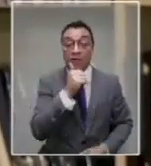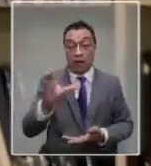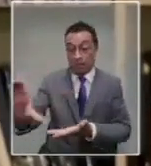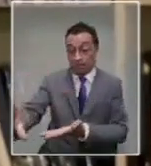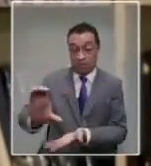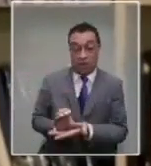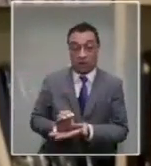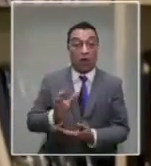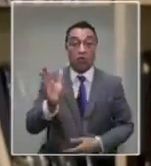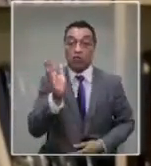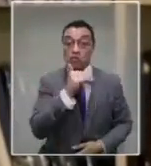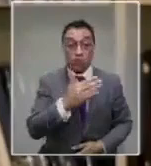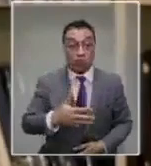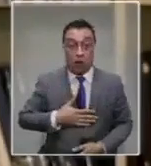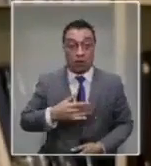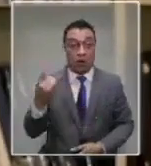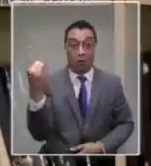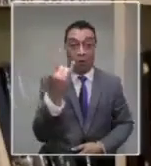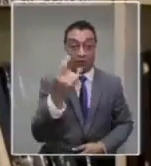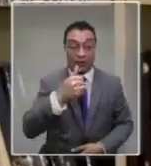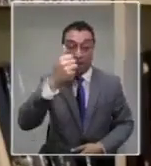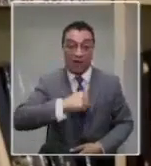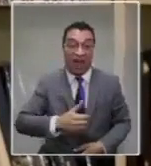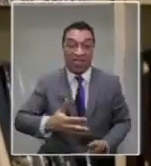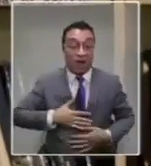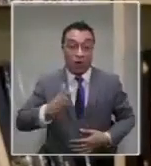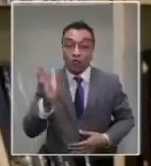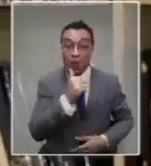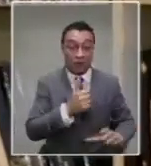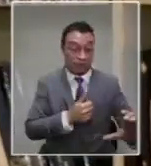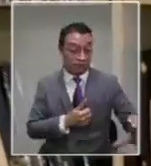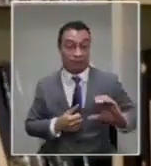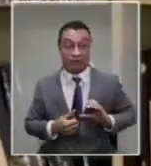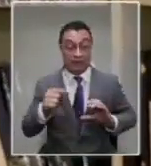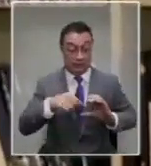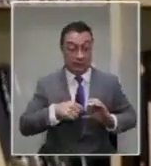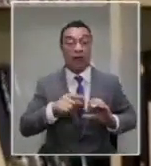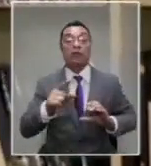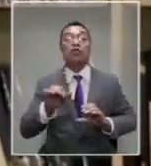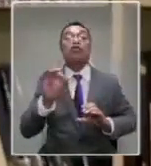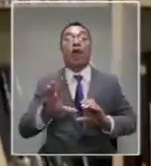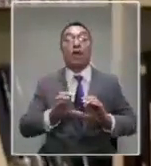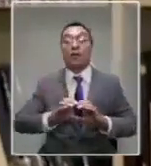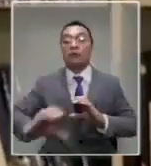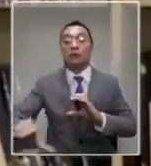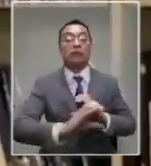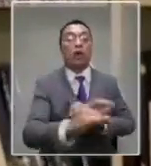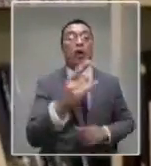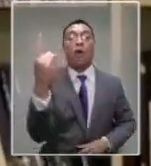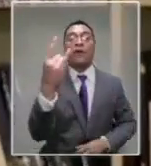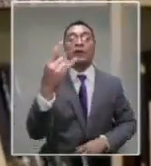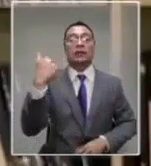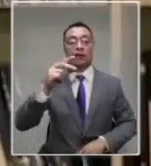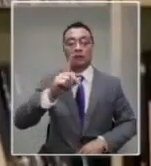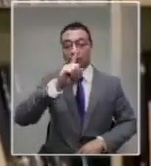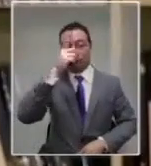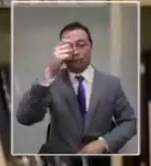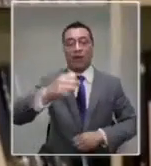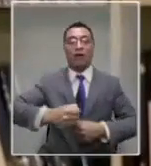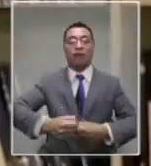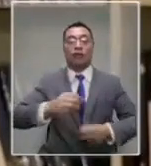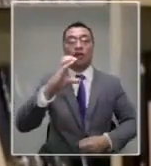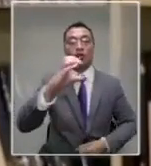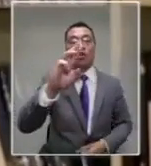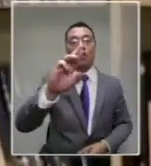cuando uno no tiene aportes basales, como no los tenemos las universidades privadas, y los aportes basales se destinan básicamente a las universidades tradicionales y a